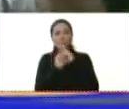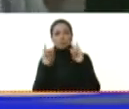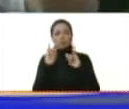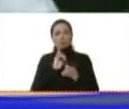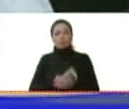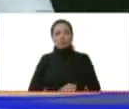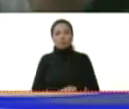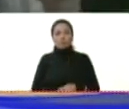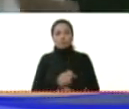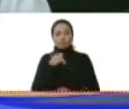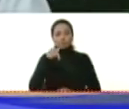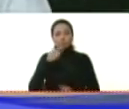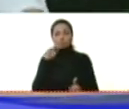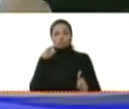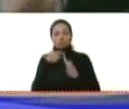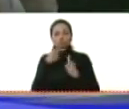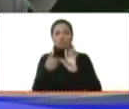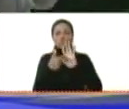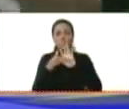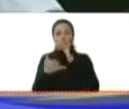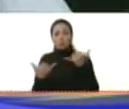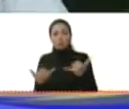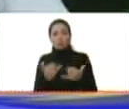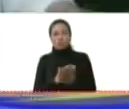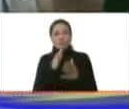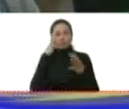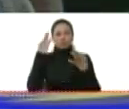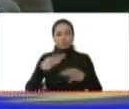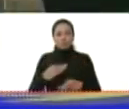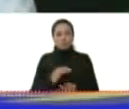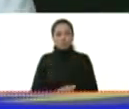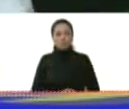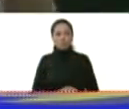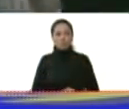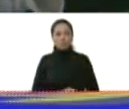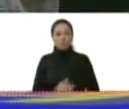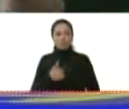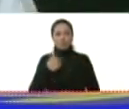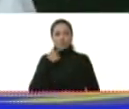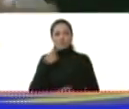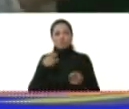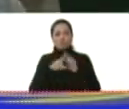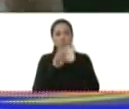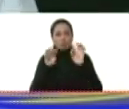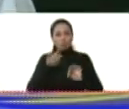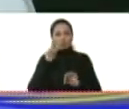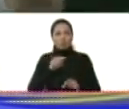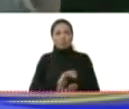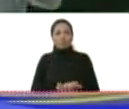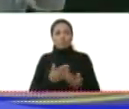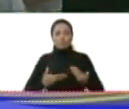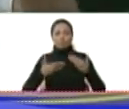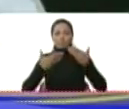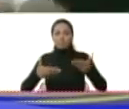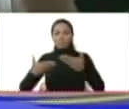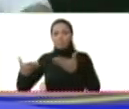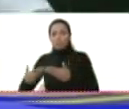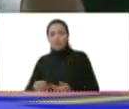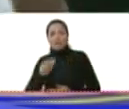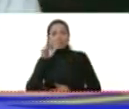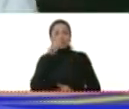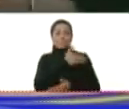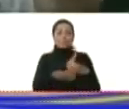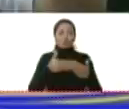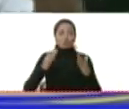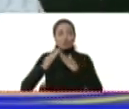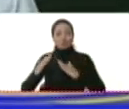independientes. Y esto es una muestra seguramente de lo que yo estoy diciendo. Usted, cuando está entregando 3 millones